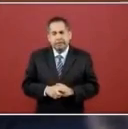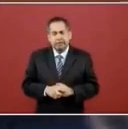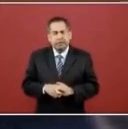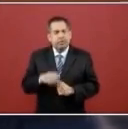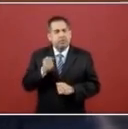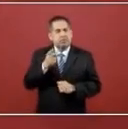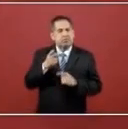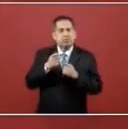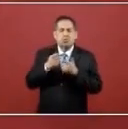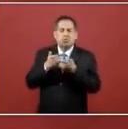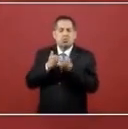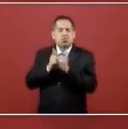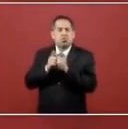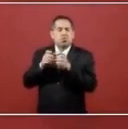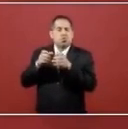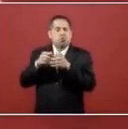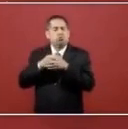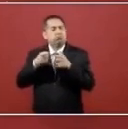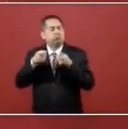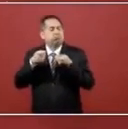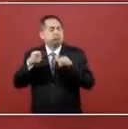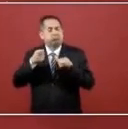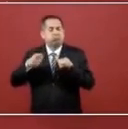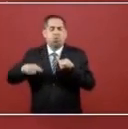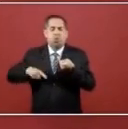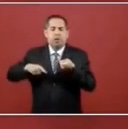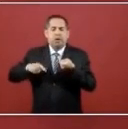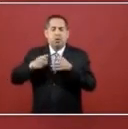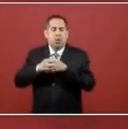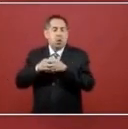tecnócratas que apostaron